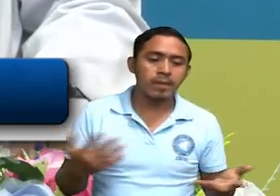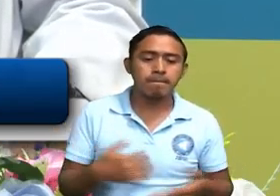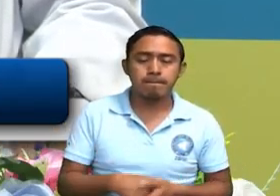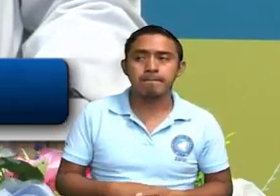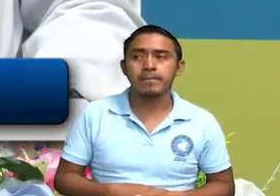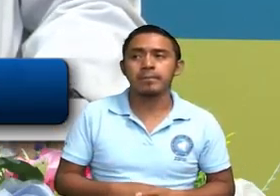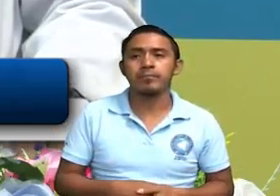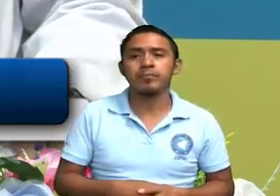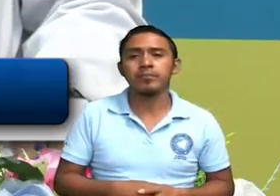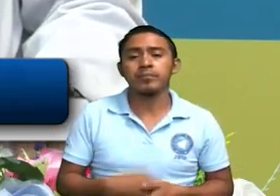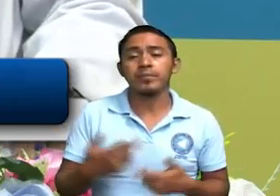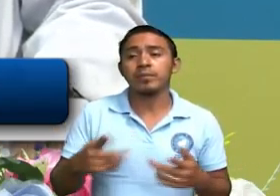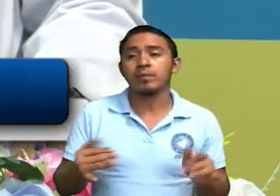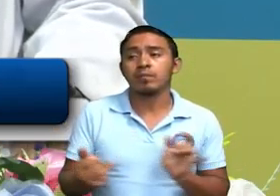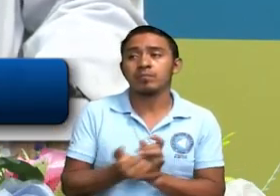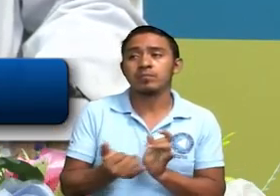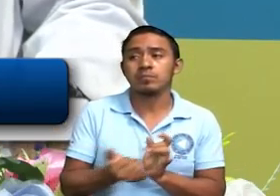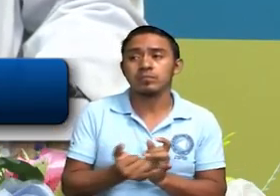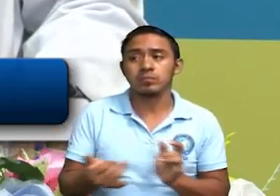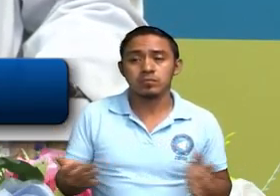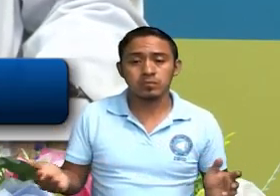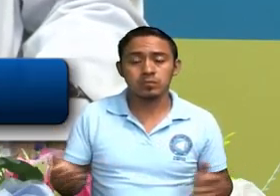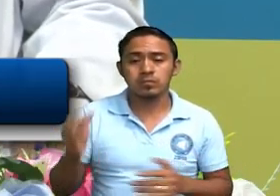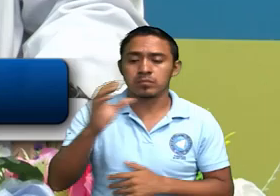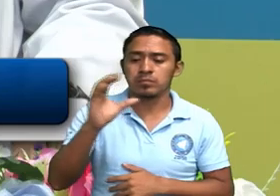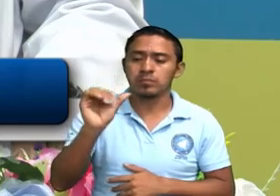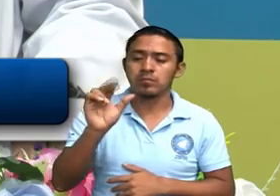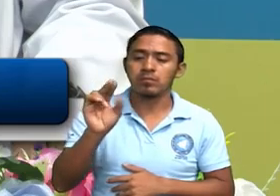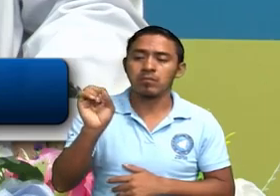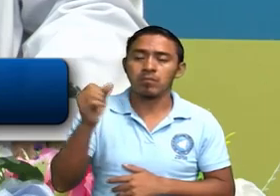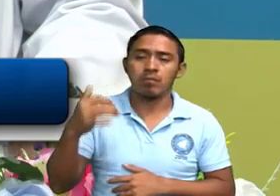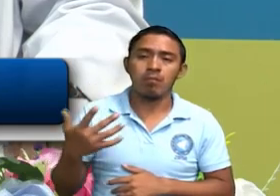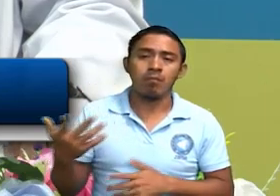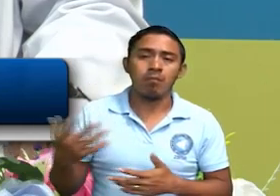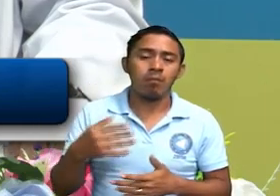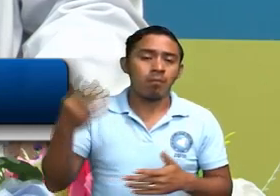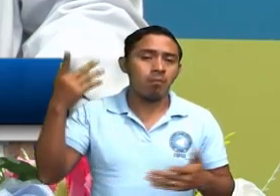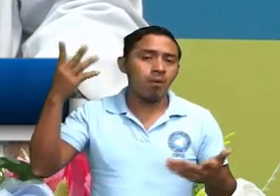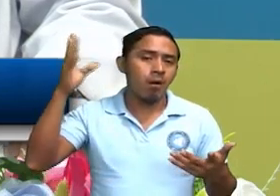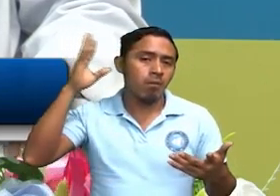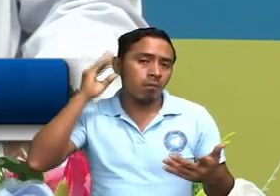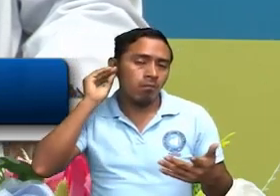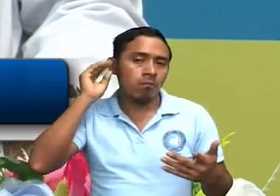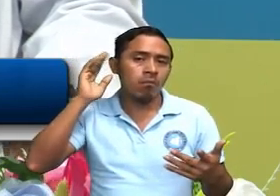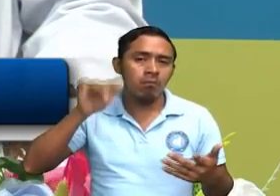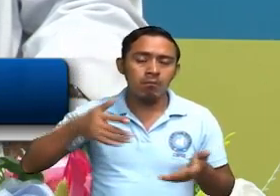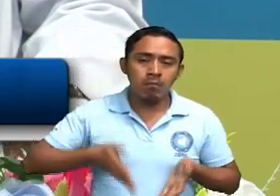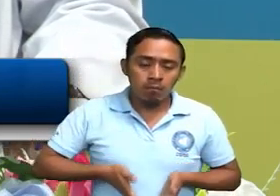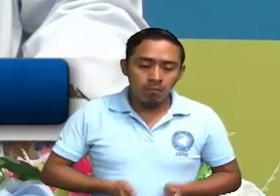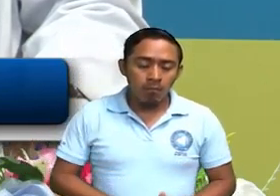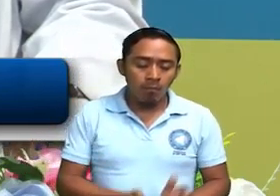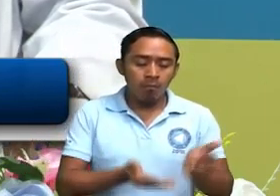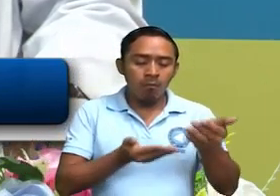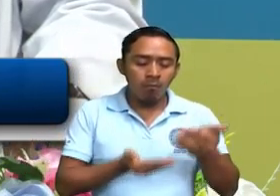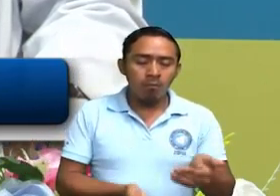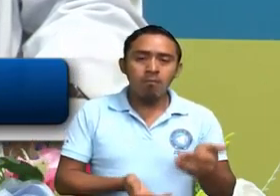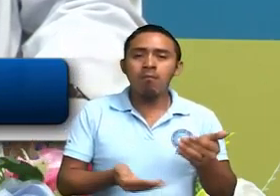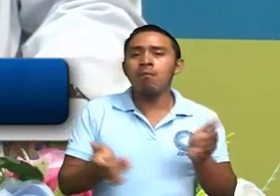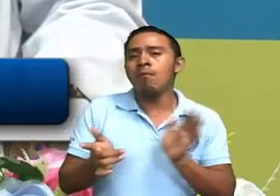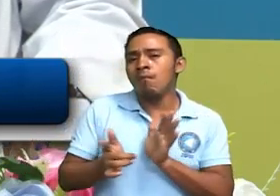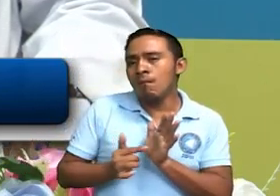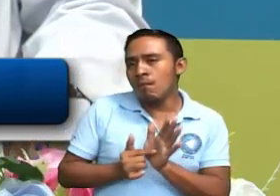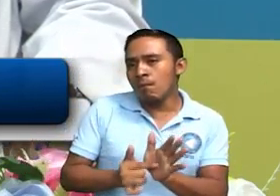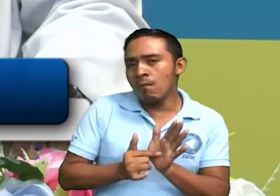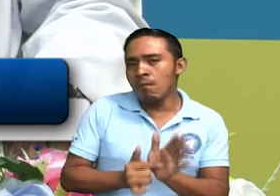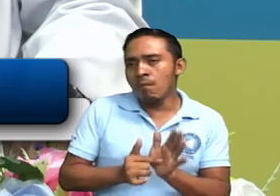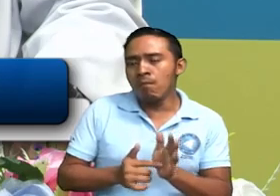¿verdad? Pero también hay causas de esta pérdida de audición al nacimiento. Por ejemplo, si el